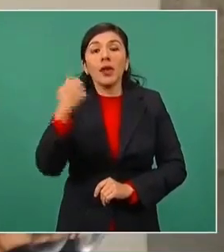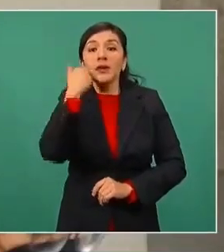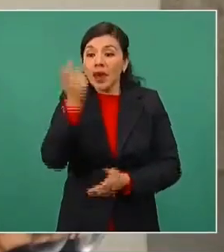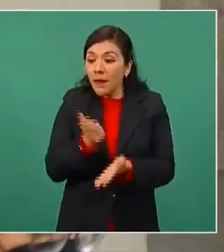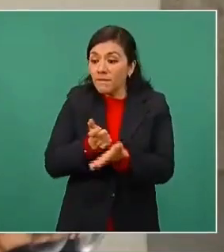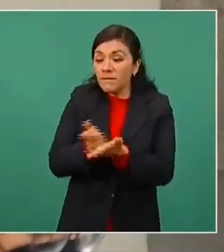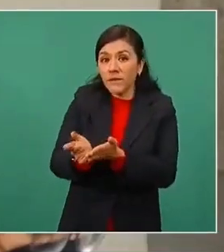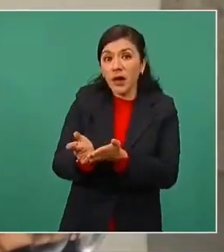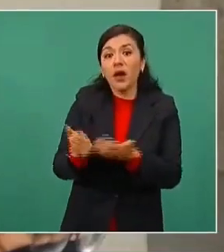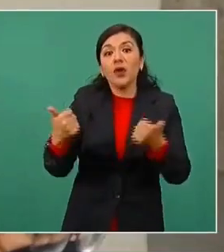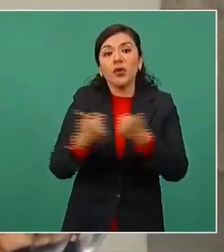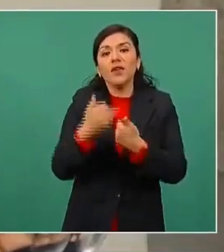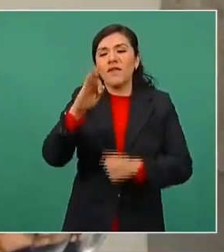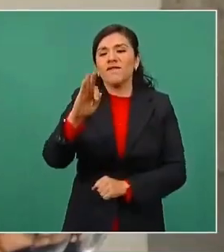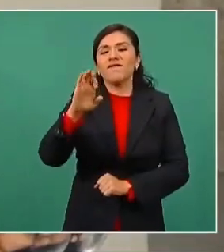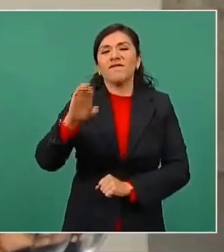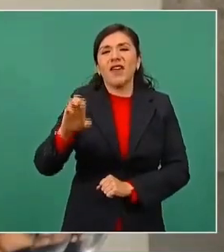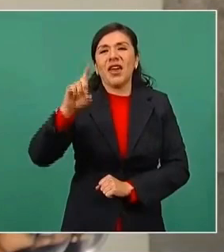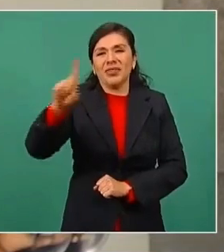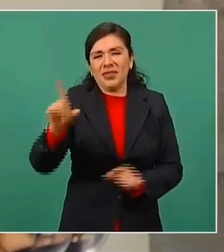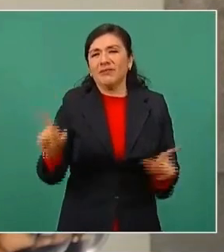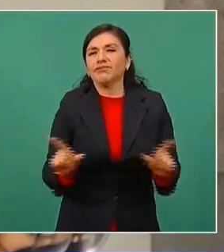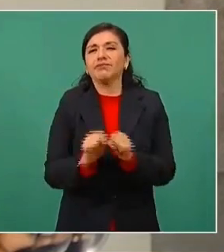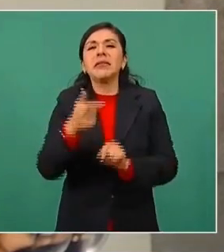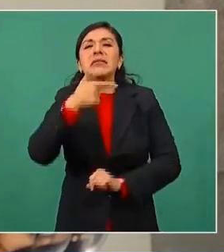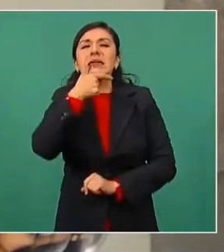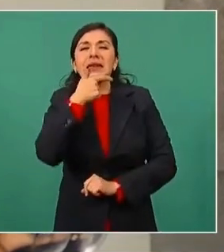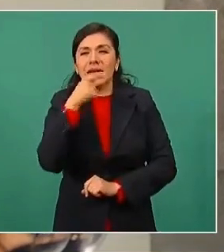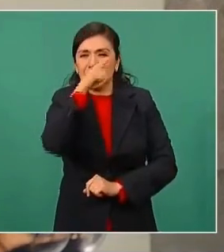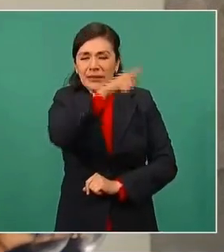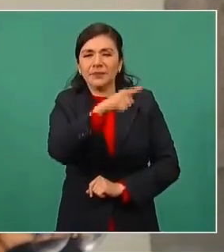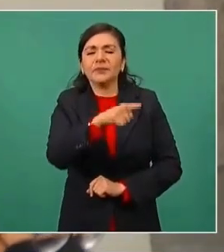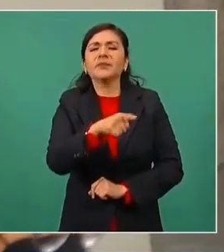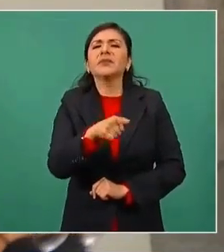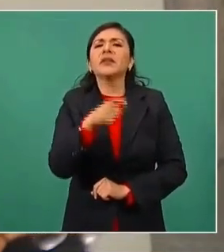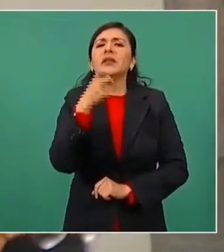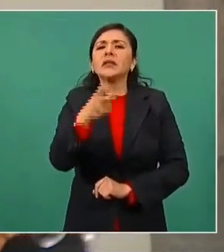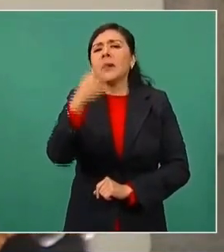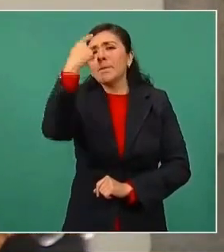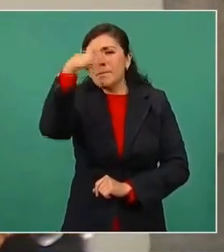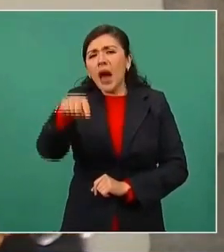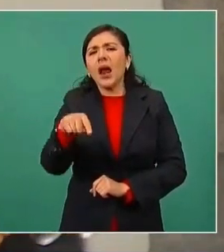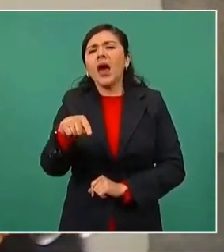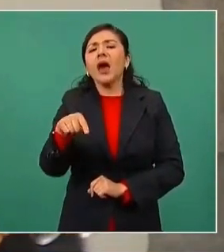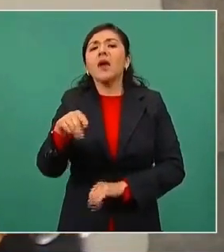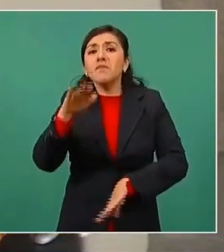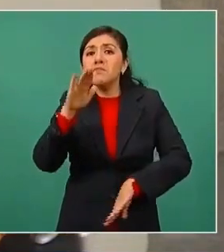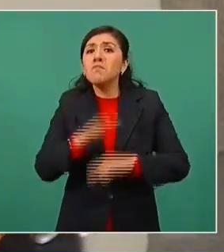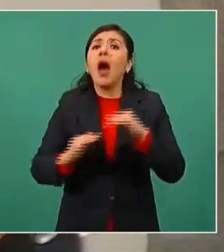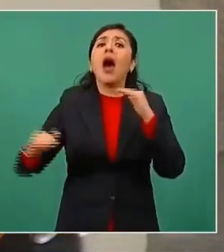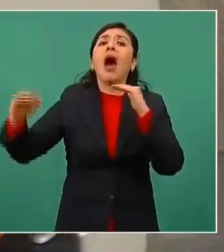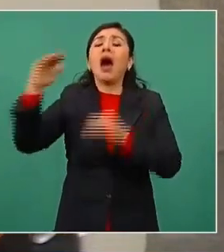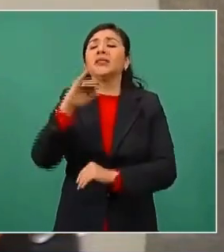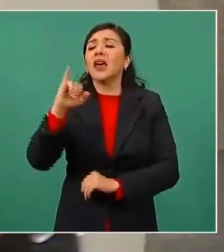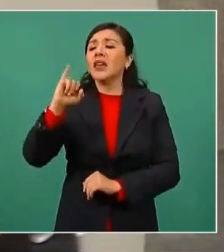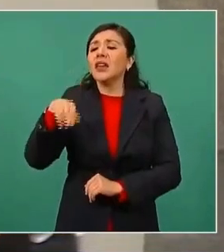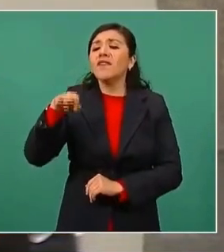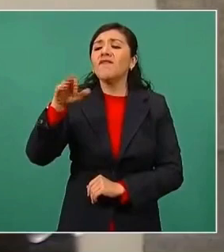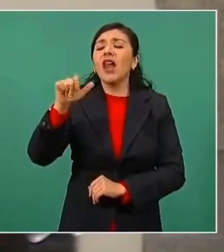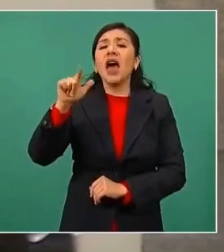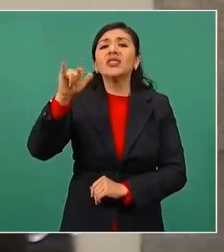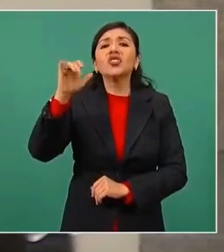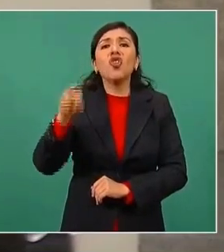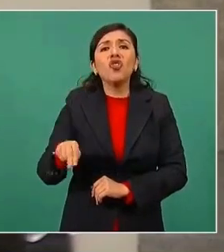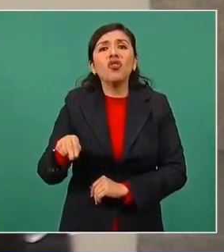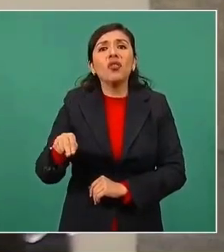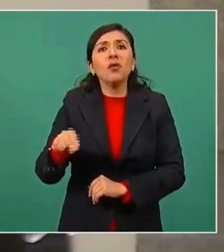Reserva Federal, la Fed por sus siglas en inglés, lo único que logró fue impulsar una inflación más alta y ahora la vida de